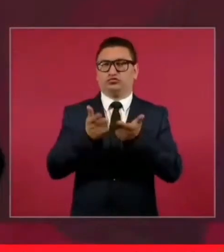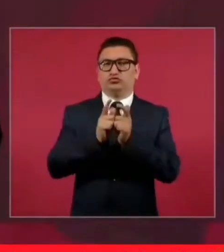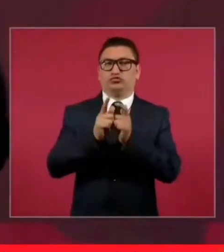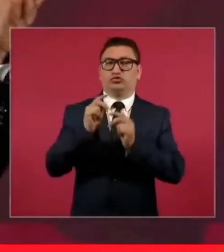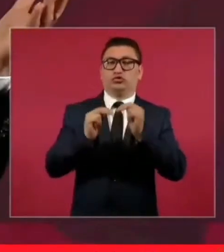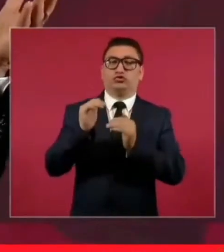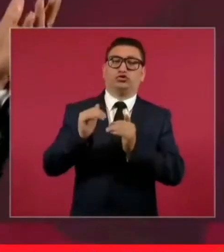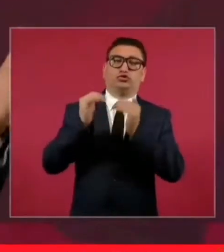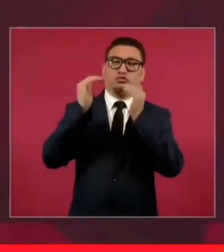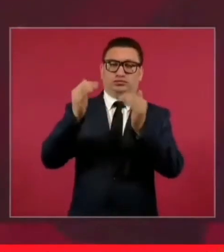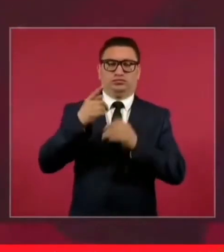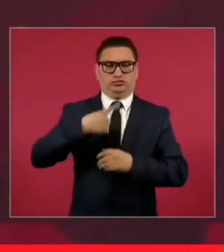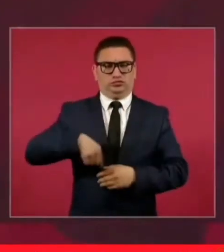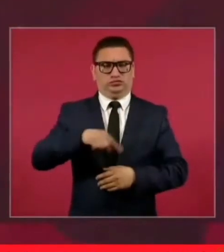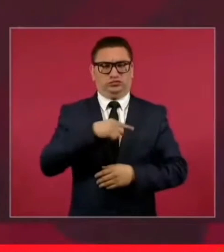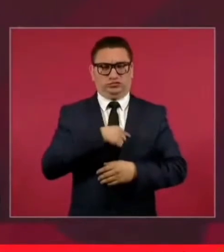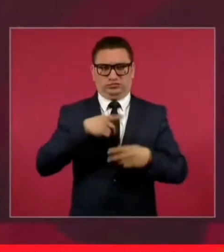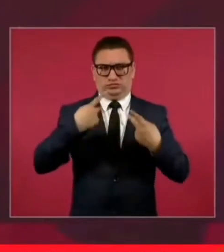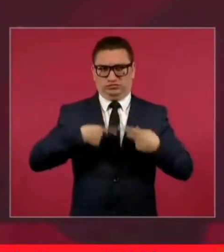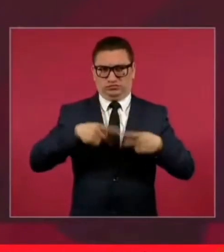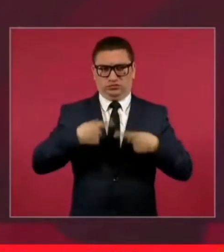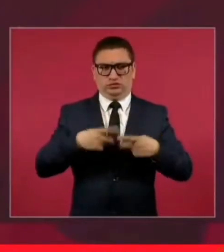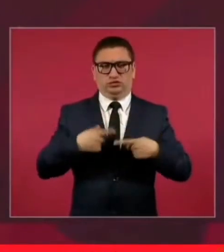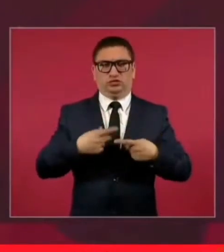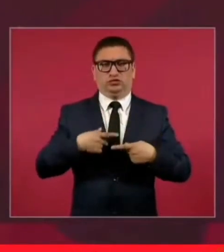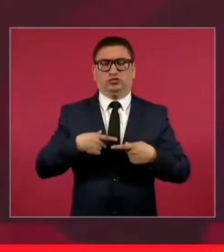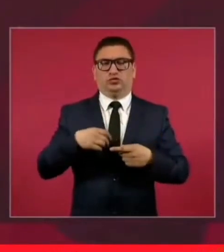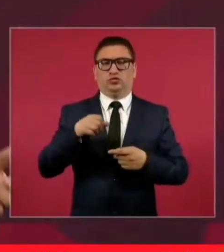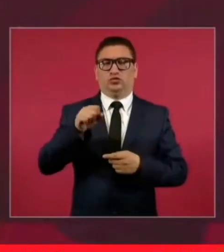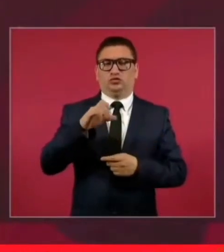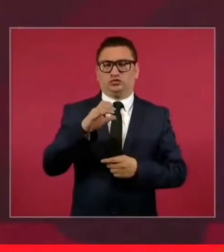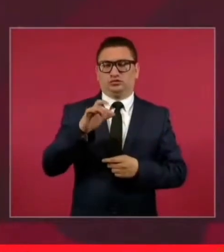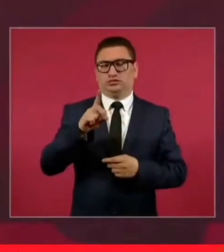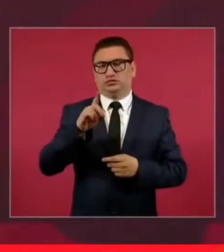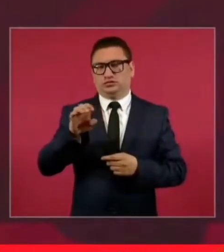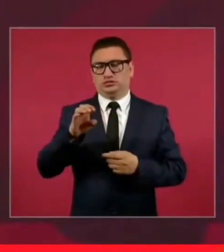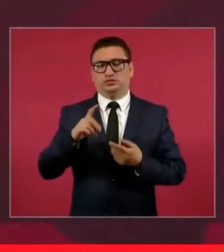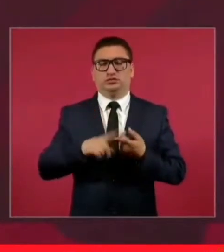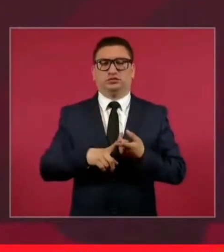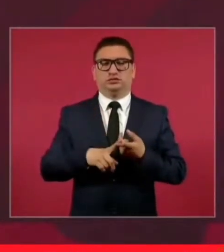Nosotros pertenecemos a la OCDE, al